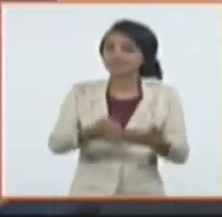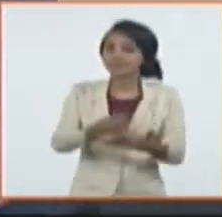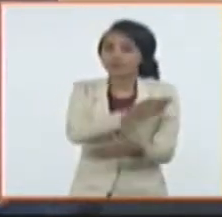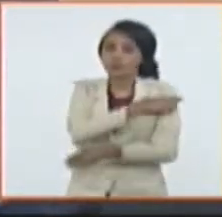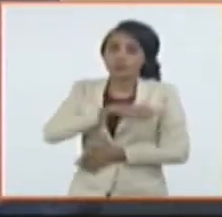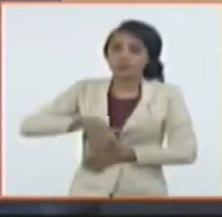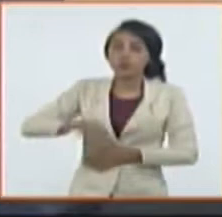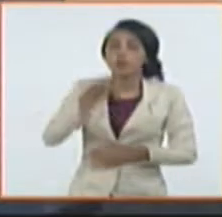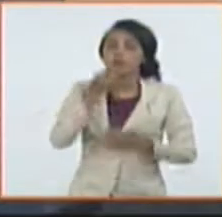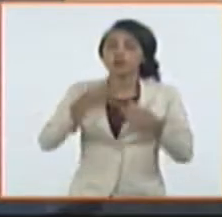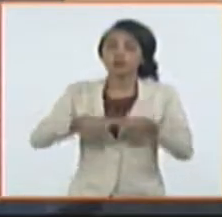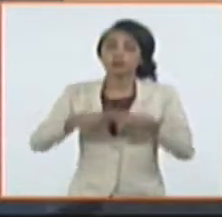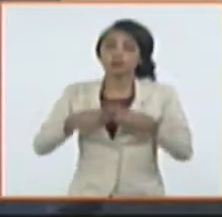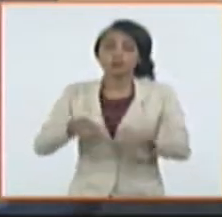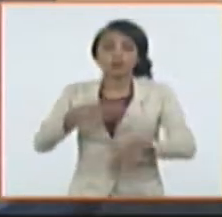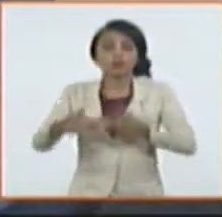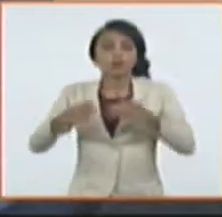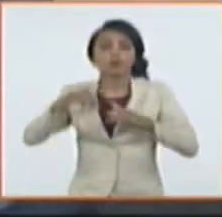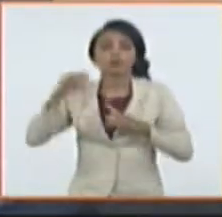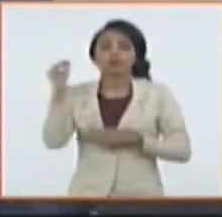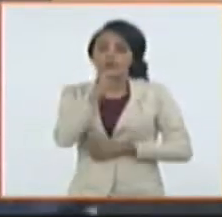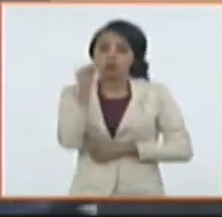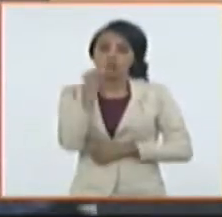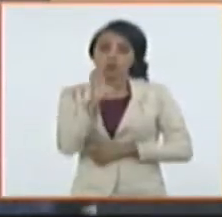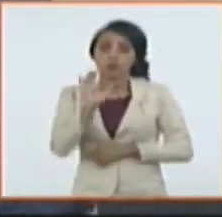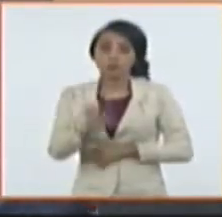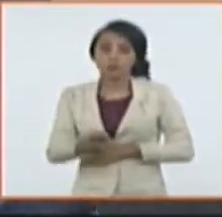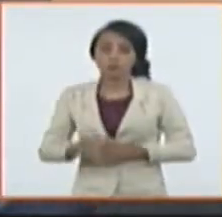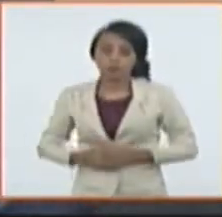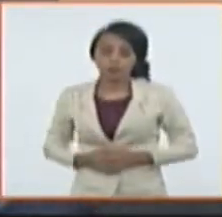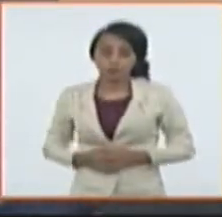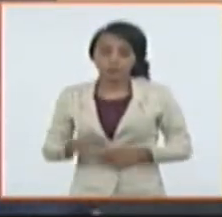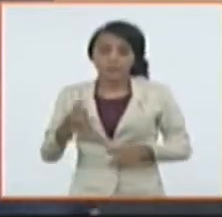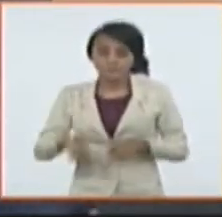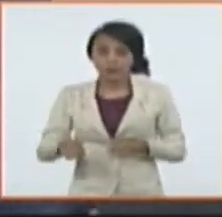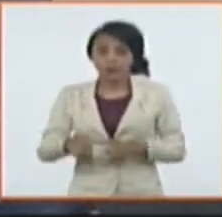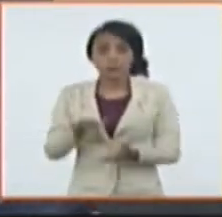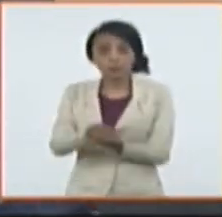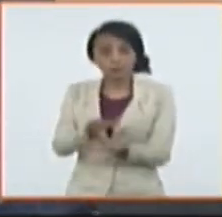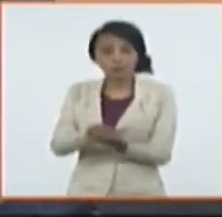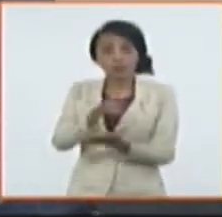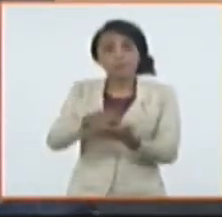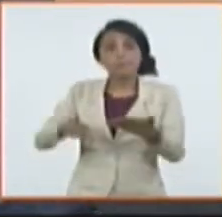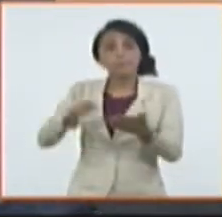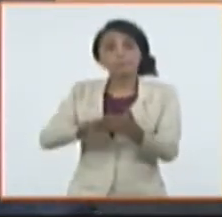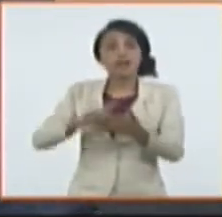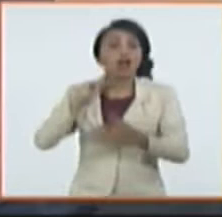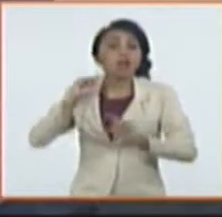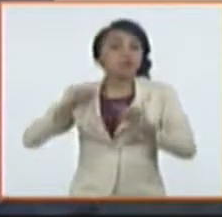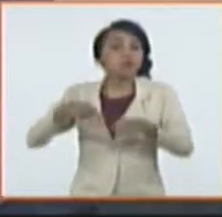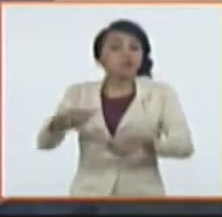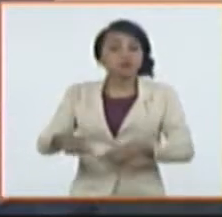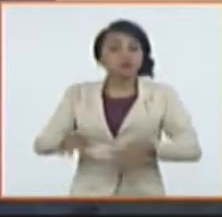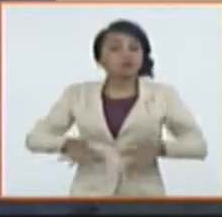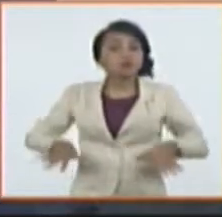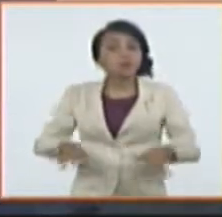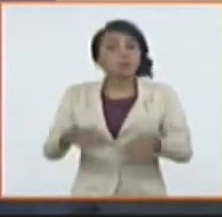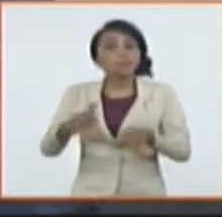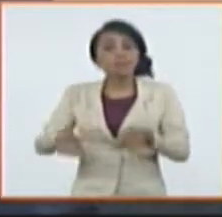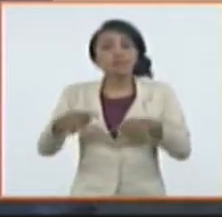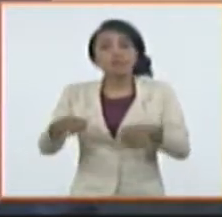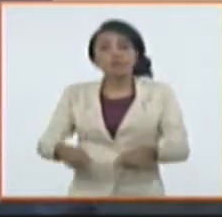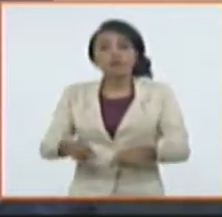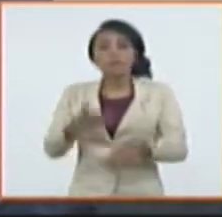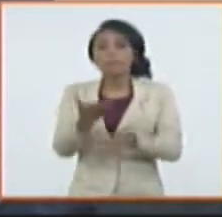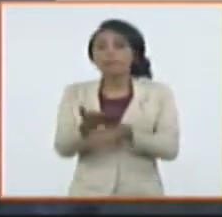los problemas tecnológicos, con la continuidad que habrá que darle en el plan del próximo año a esta situación, pero también tenemos que insistir mucho en la